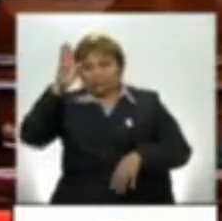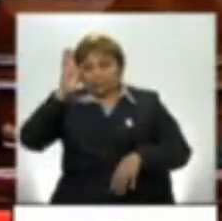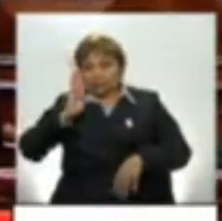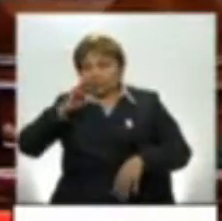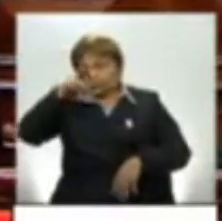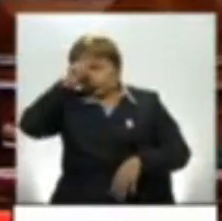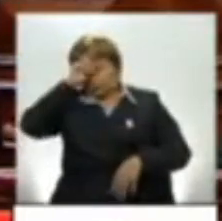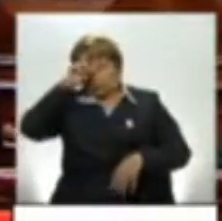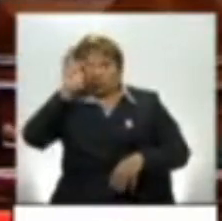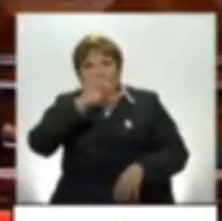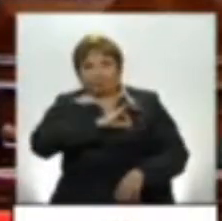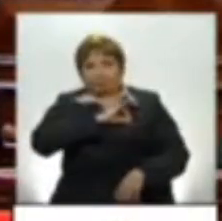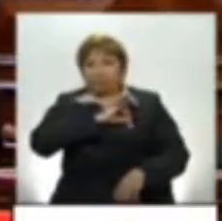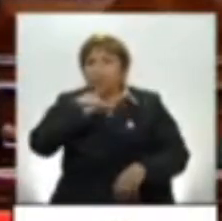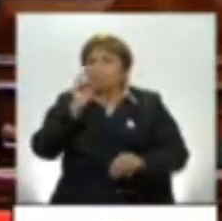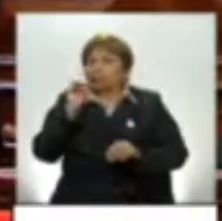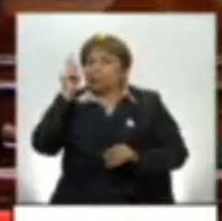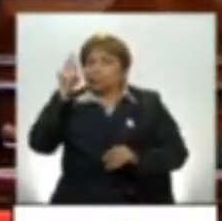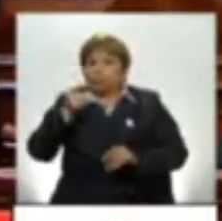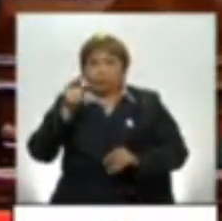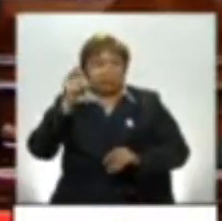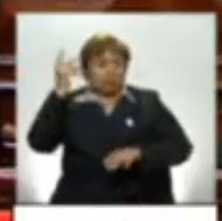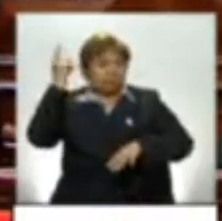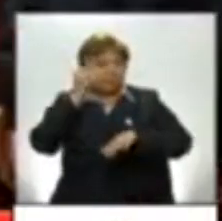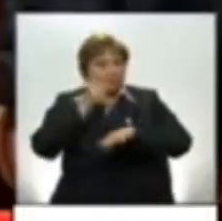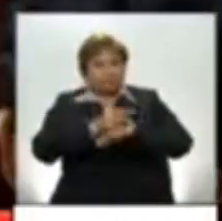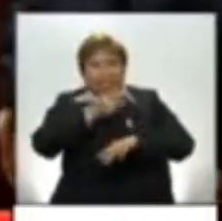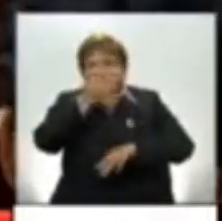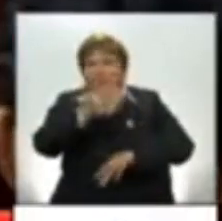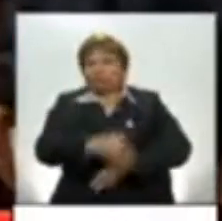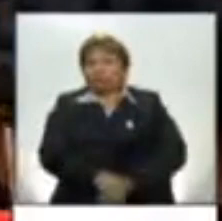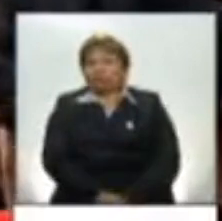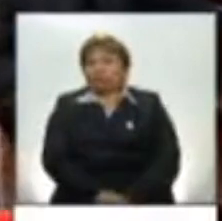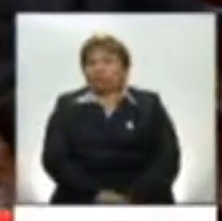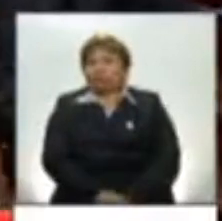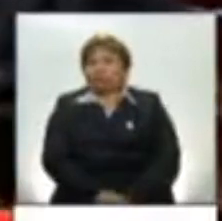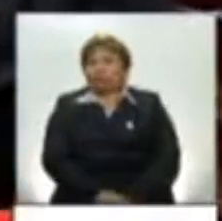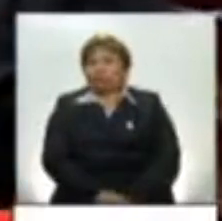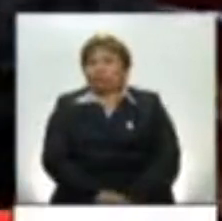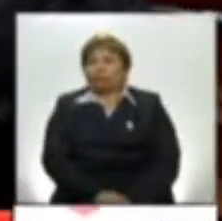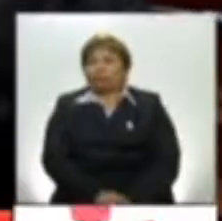premien, sino que él y la nación se lo demanden.